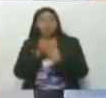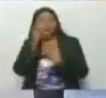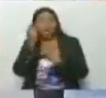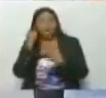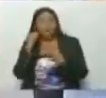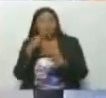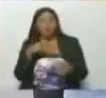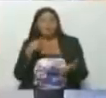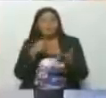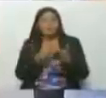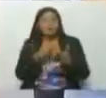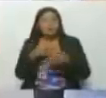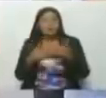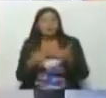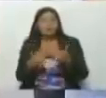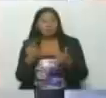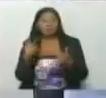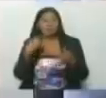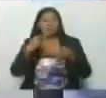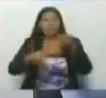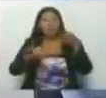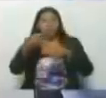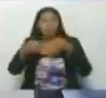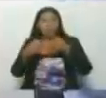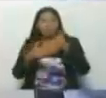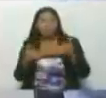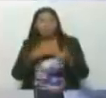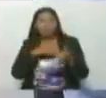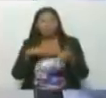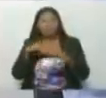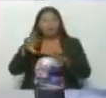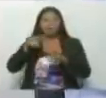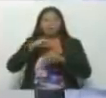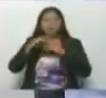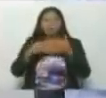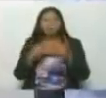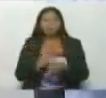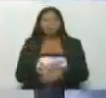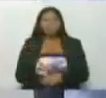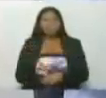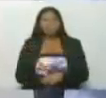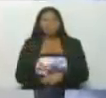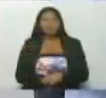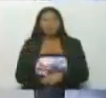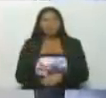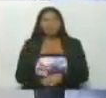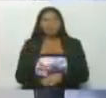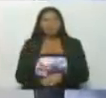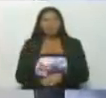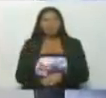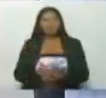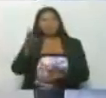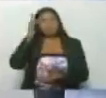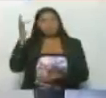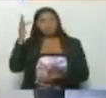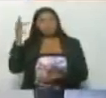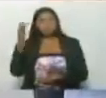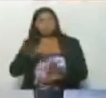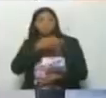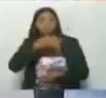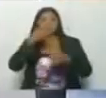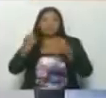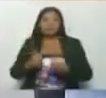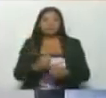remunerados de una manera justa que nosotros así lo asumimos porque tenemos una filosofía socialista y una significa